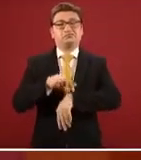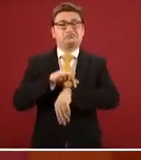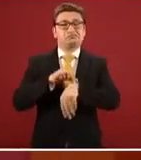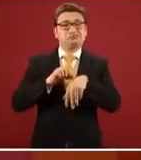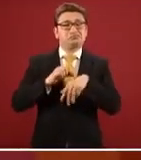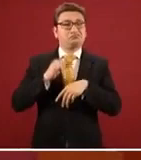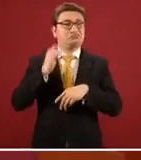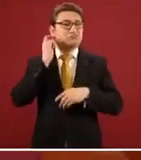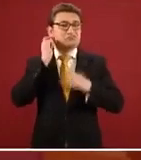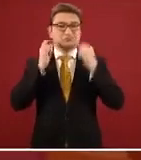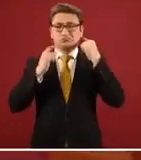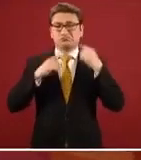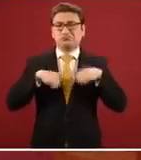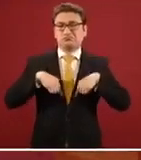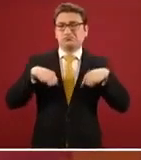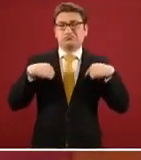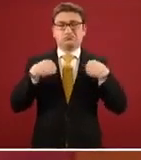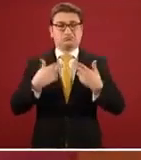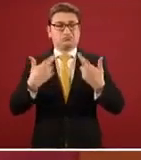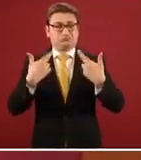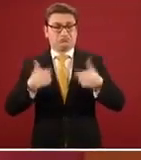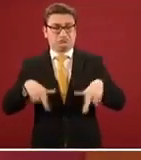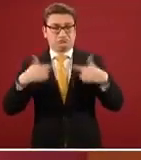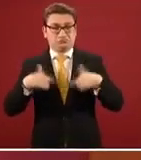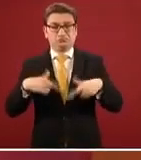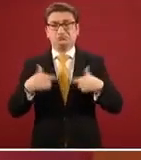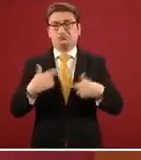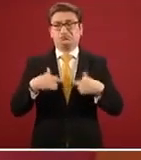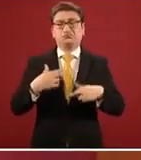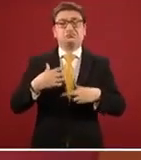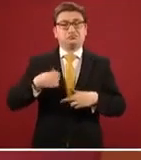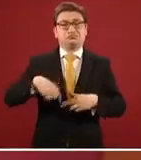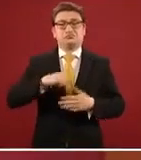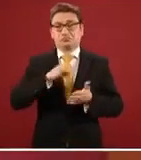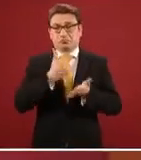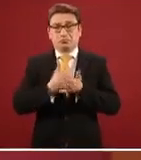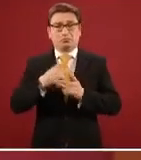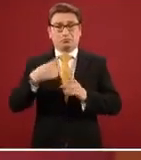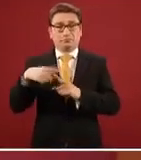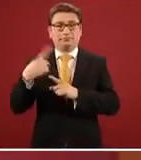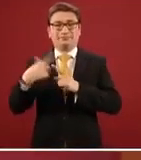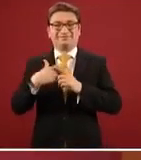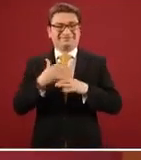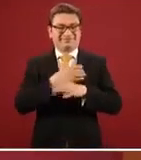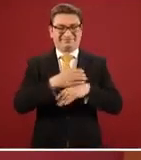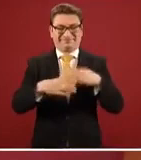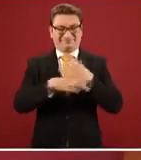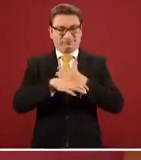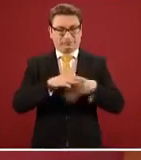alhajas, ropa de marca, en fin, cambian